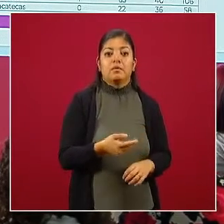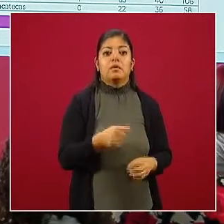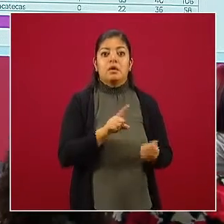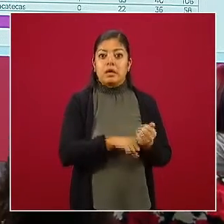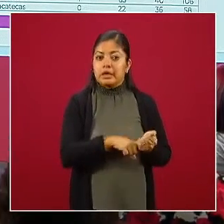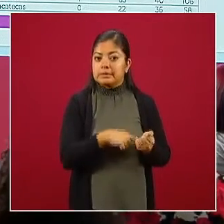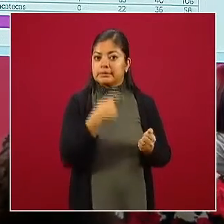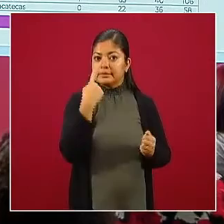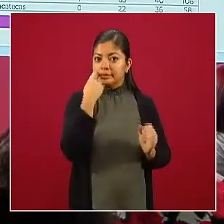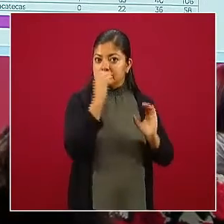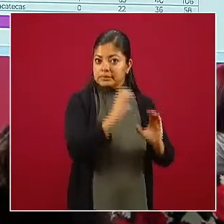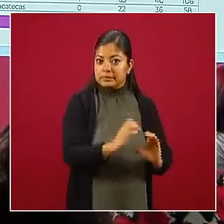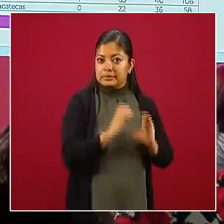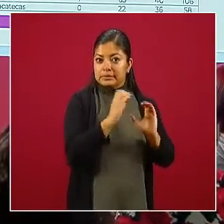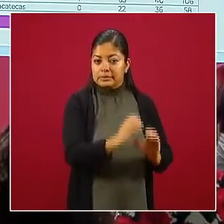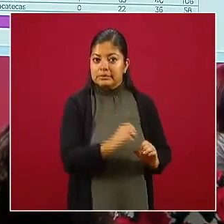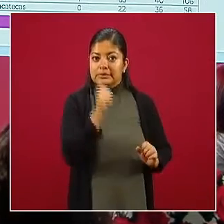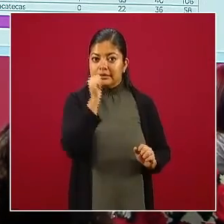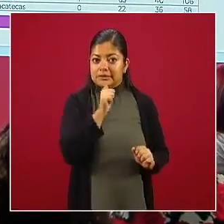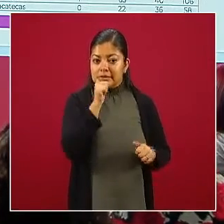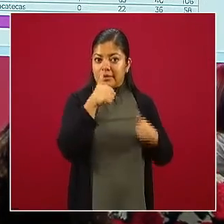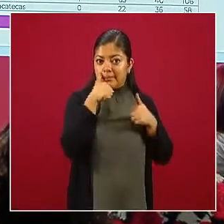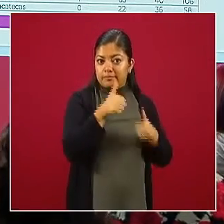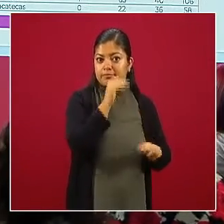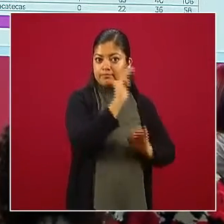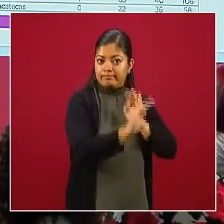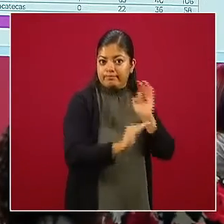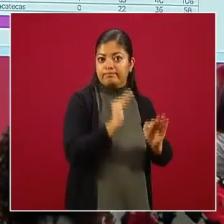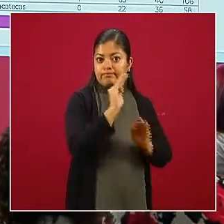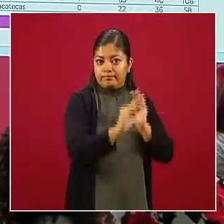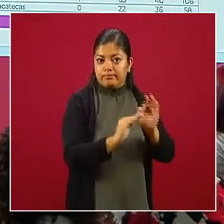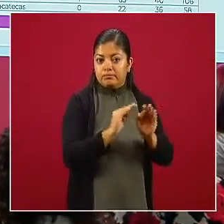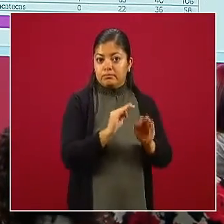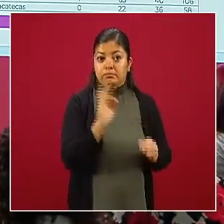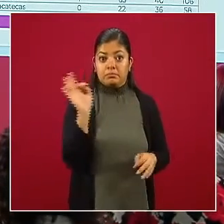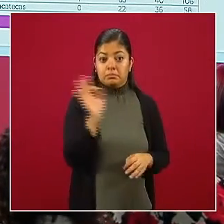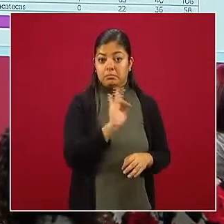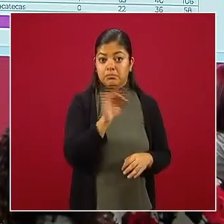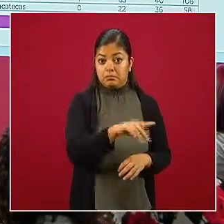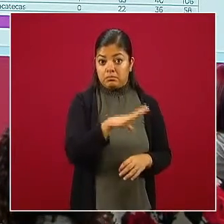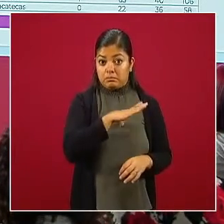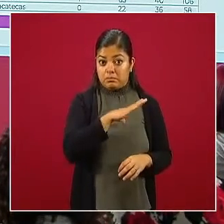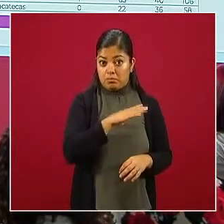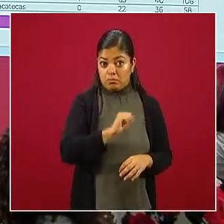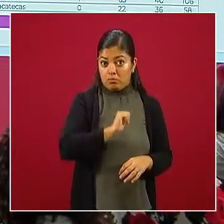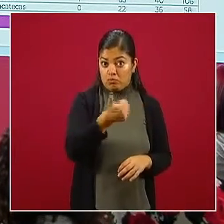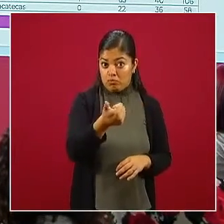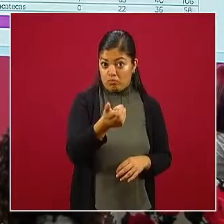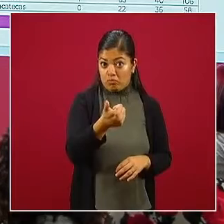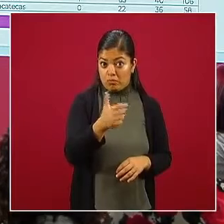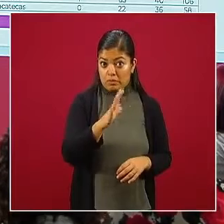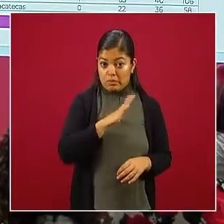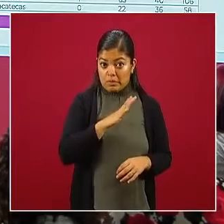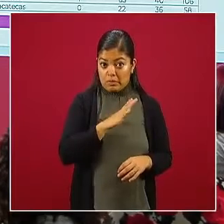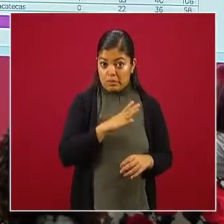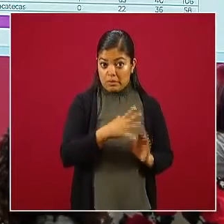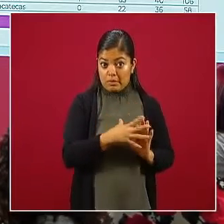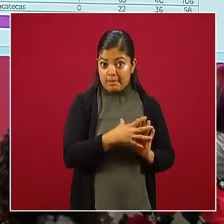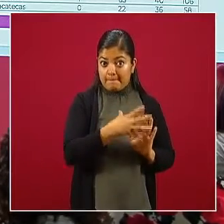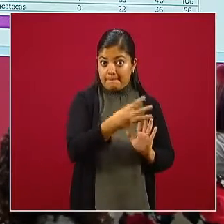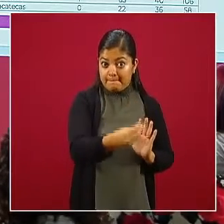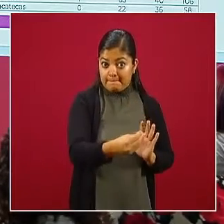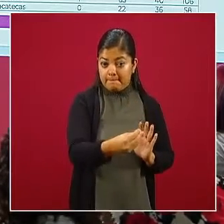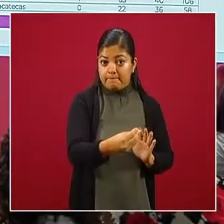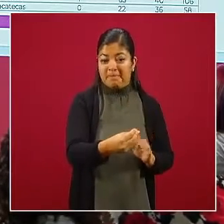activo y, en su caso, si presentaran actividad epidémica, la transferencia temprana de